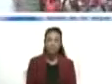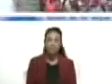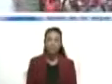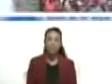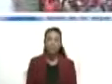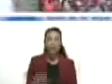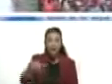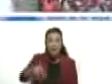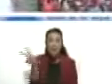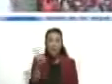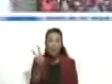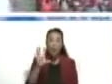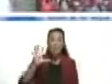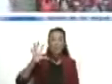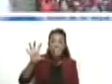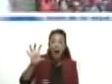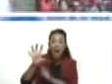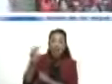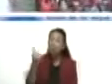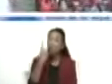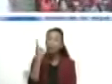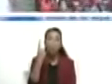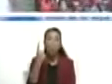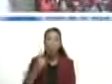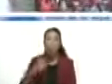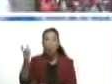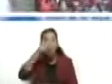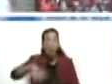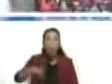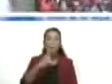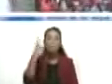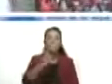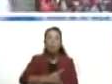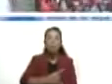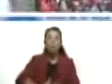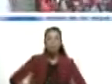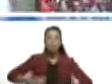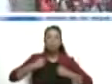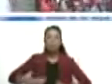En Venezuela, solo el pueblo manda.